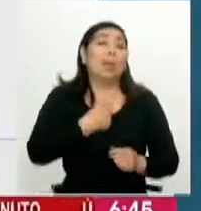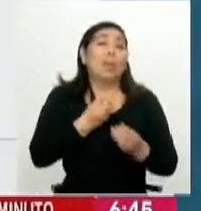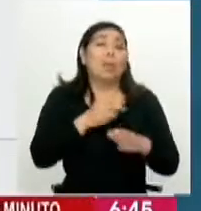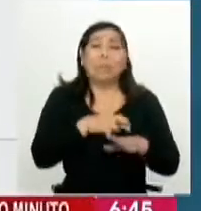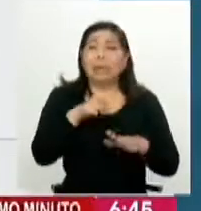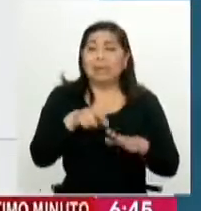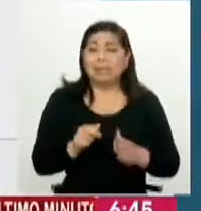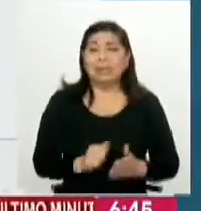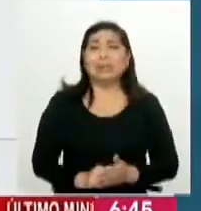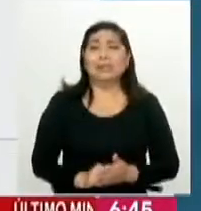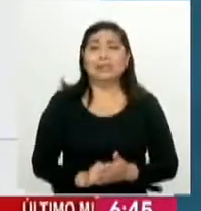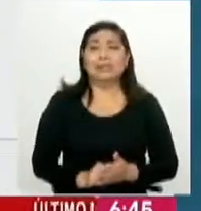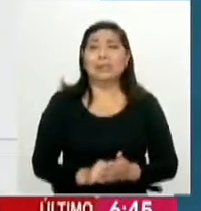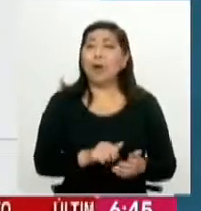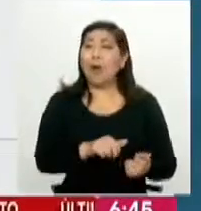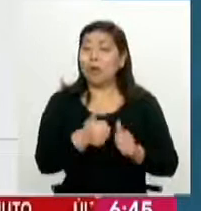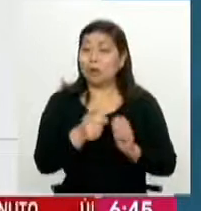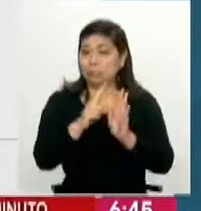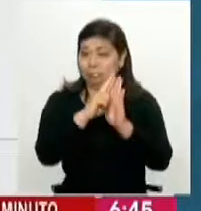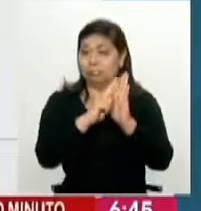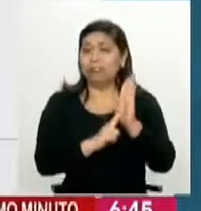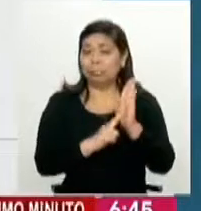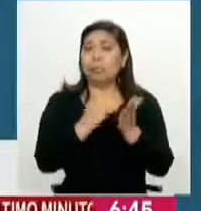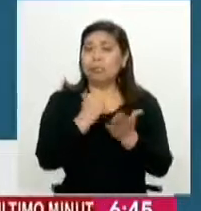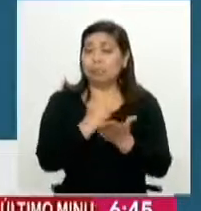profesionales. A través de otra resolución se